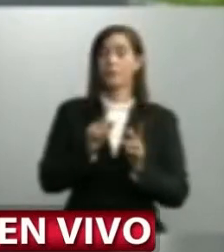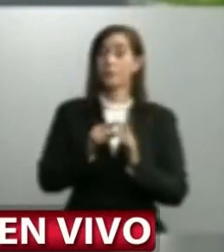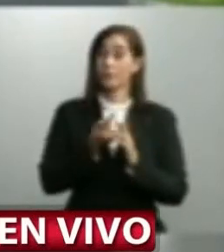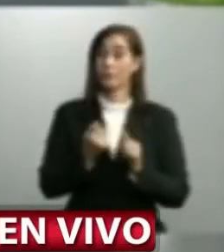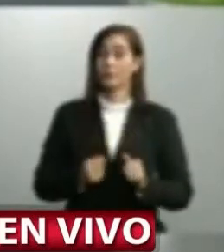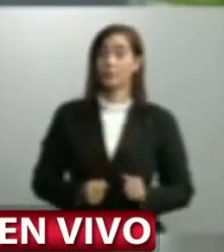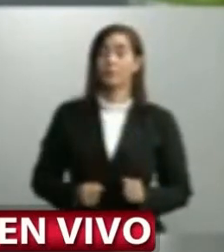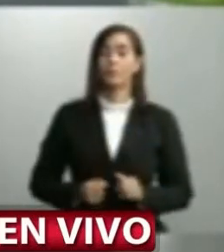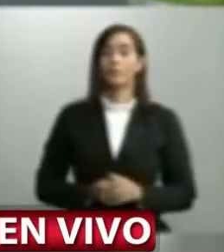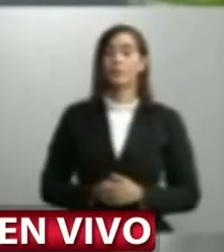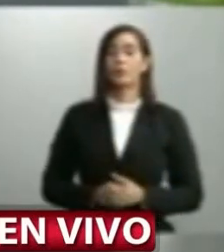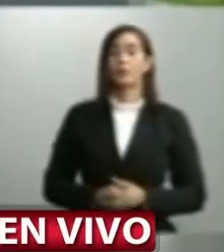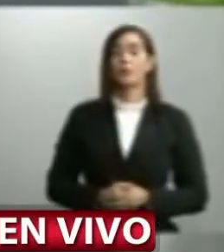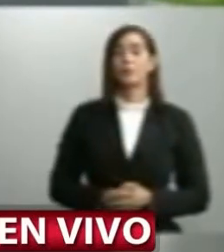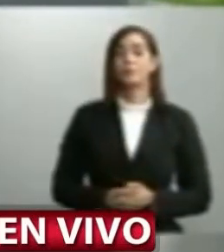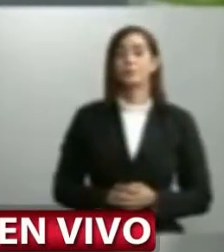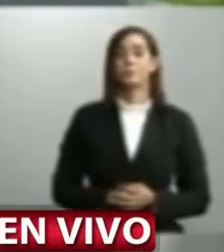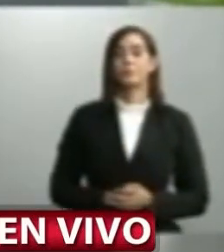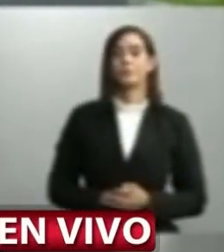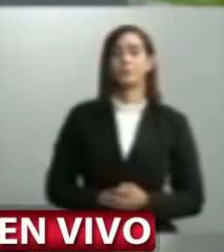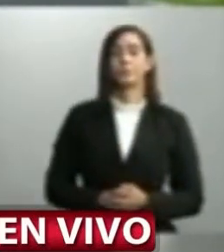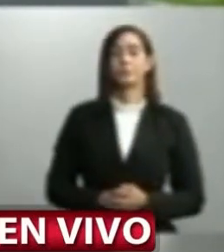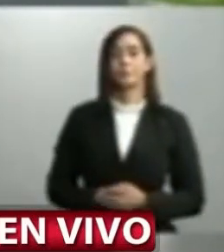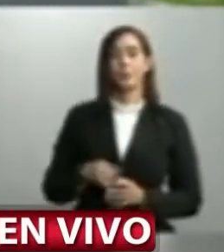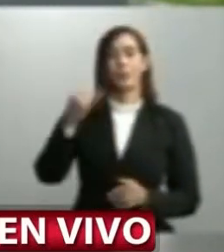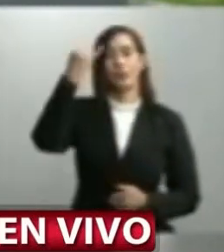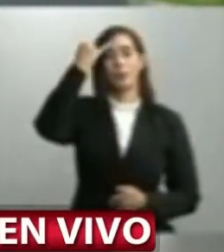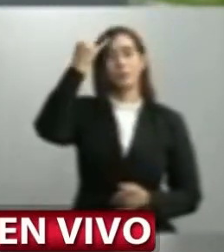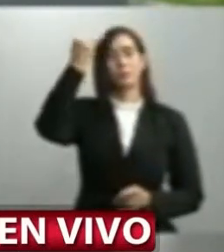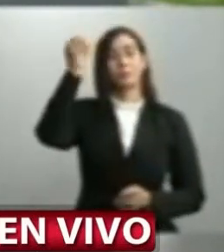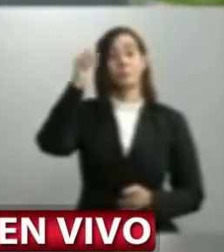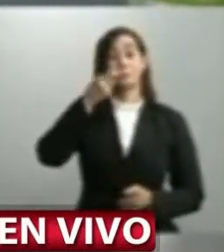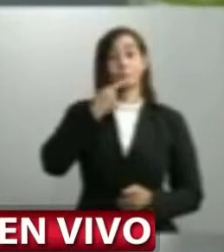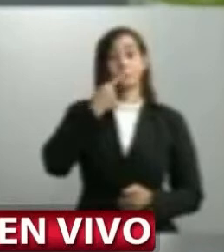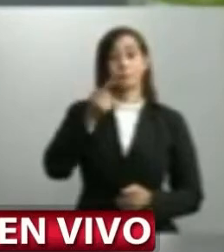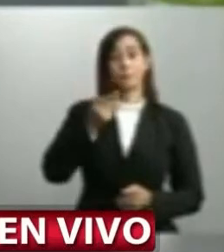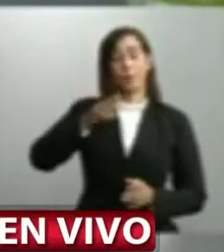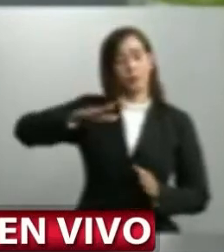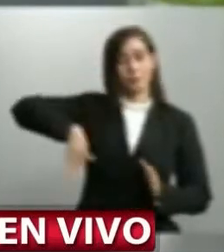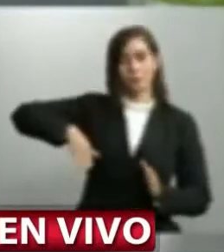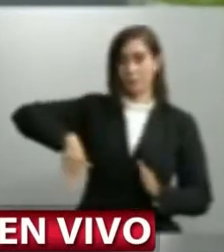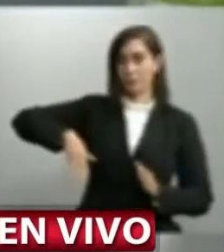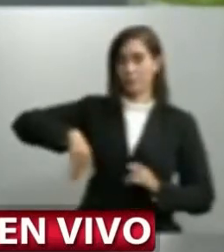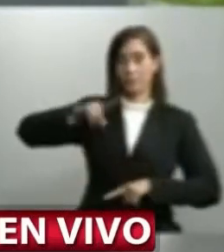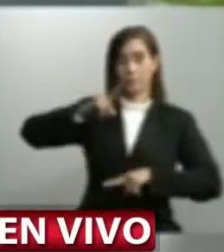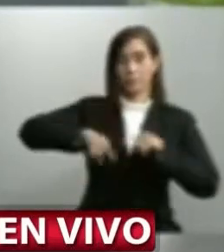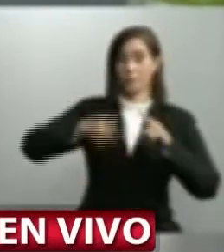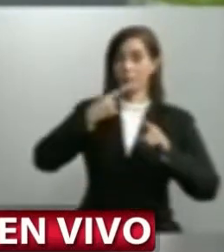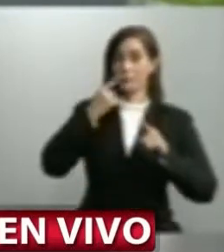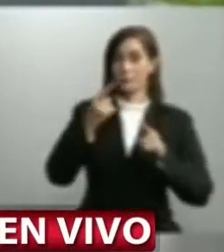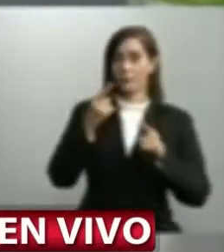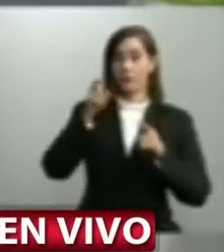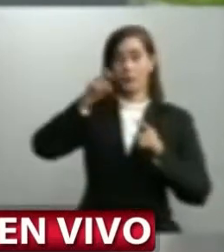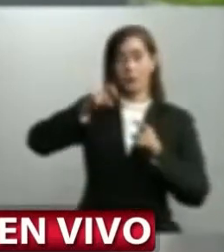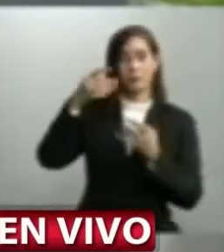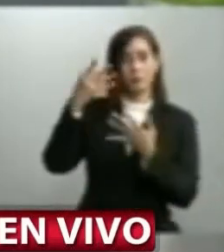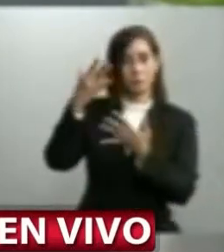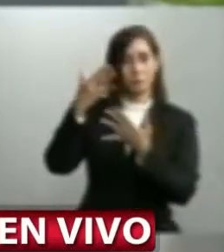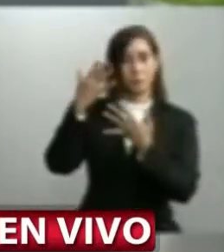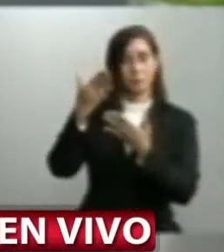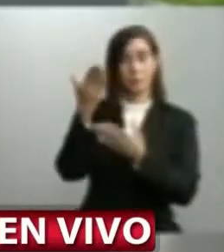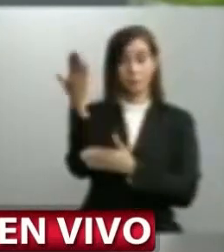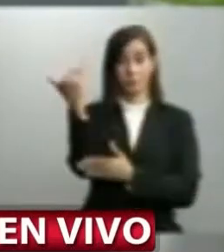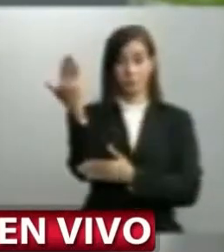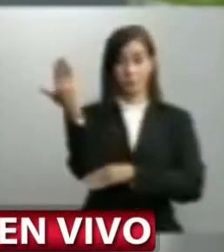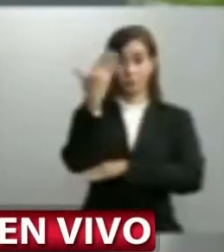producido. ¿Qué conclusión podemos sacar de eso? Todavía es muy temprano, entonces esperemos los